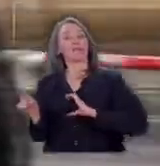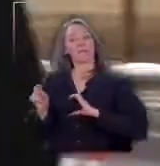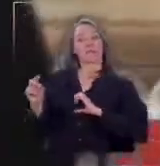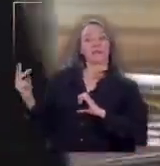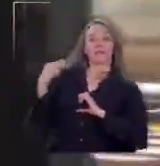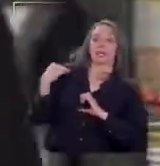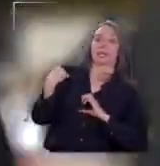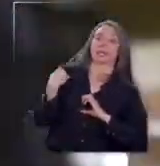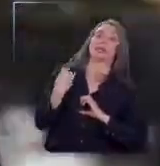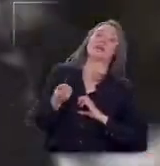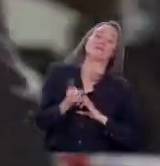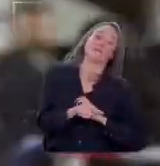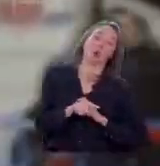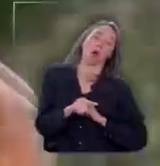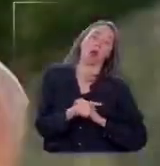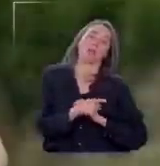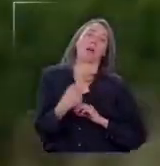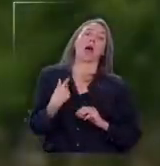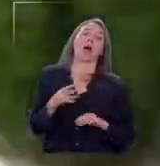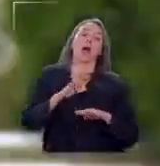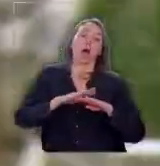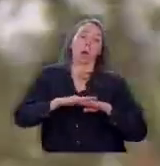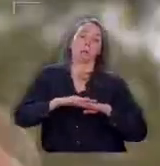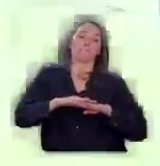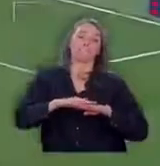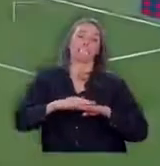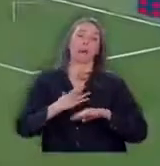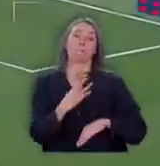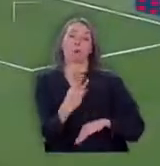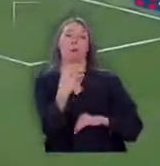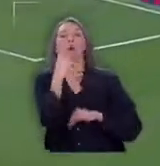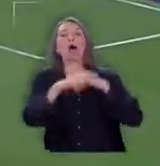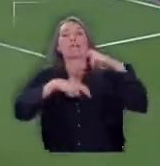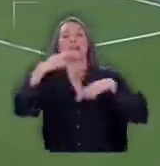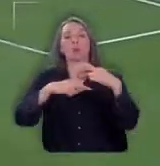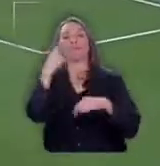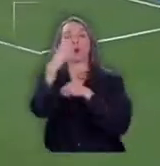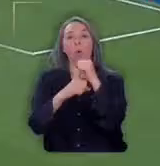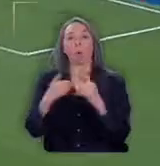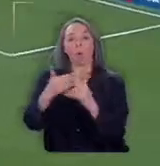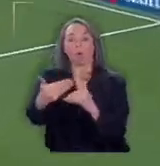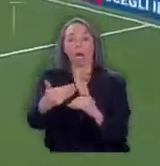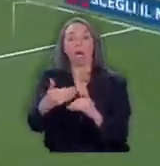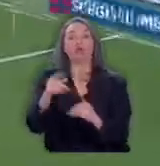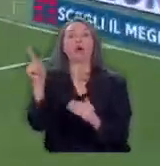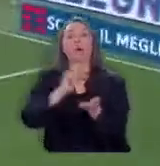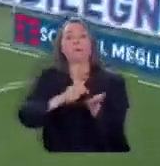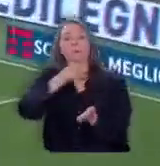conte de renovarle el préstamo por un año más algo que según la prensa italiana ya está prácticamente